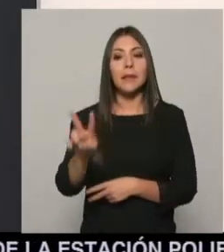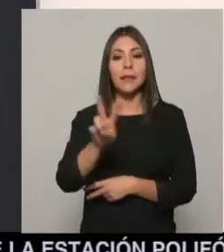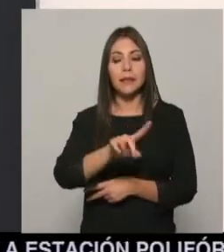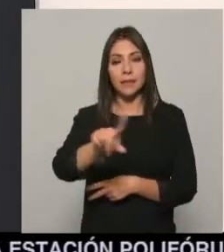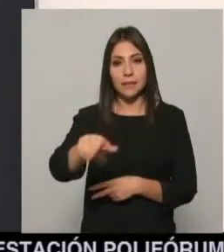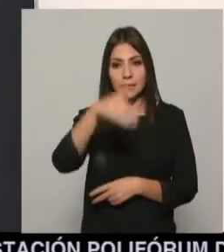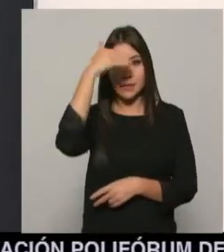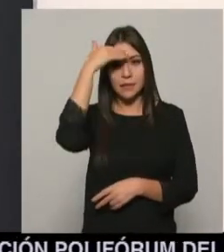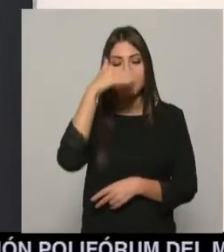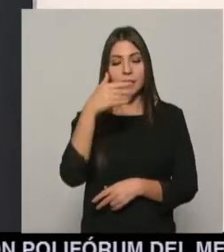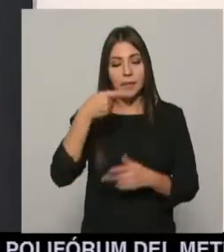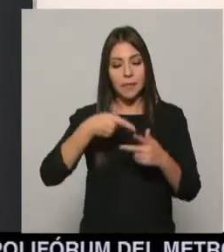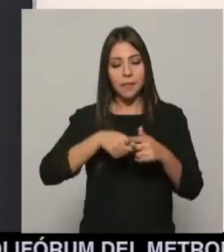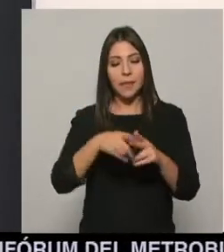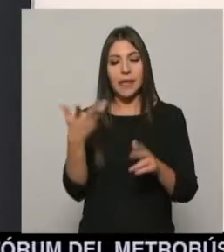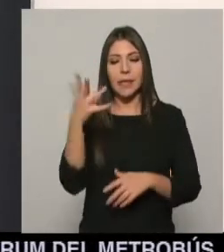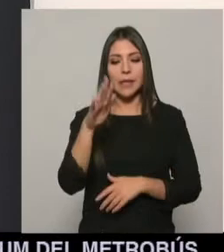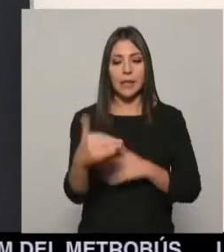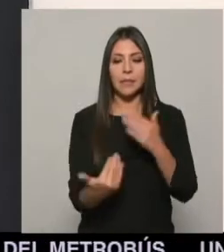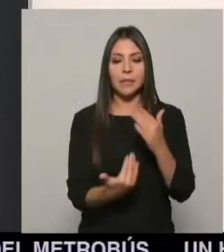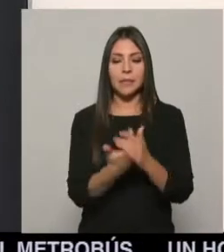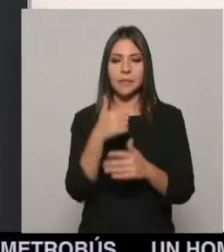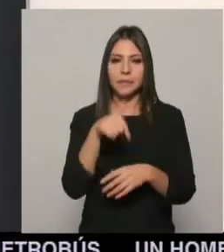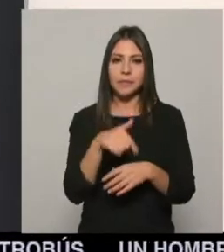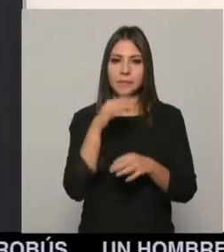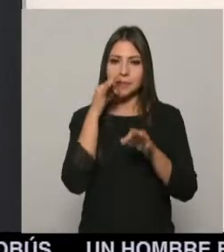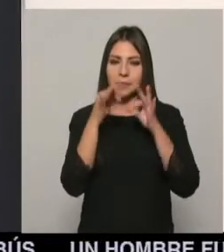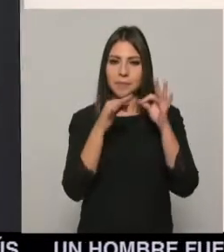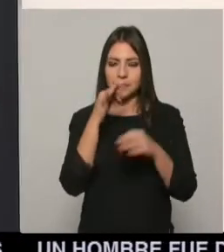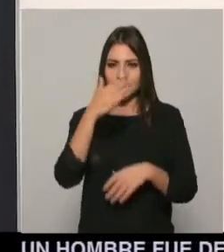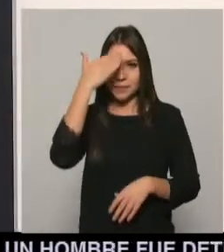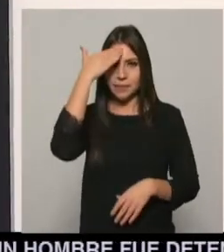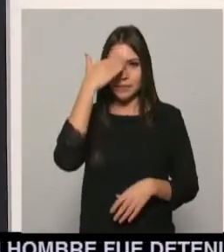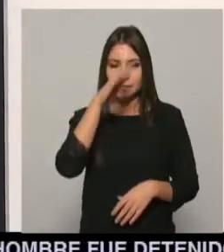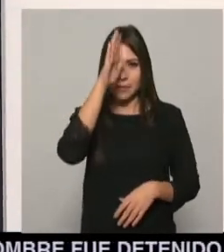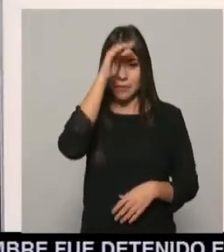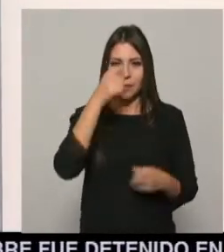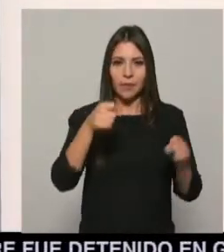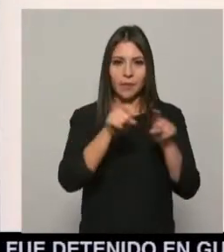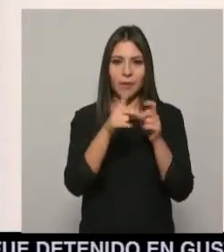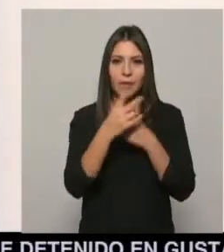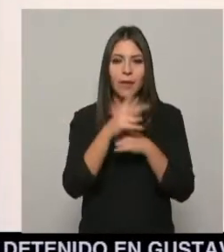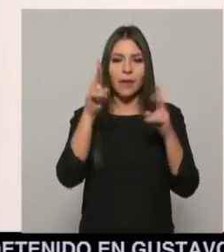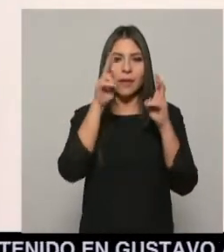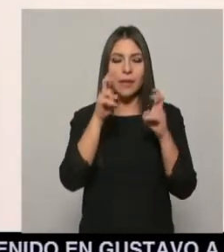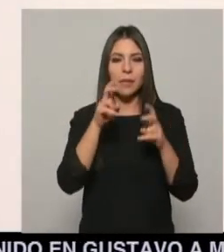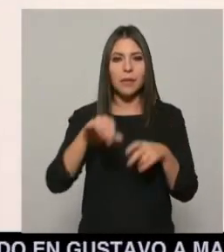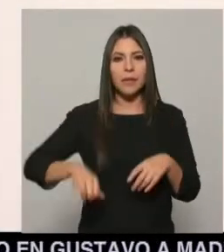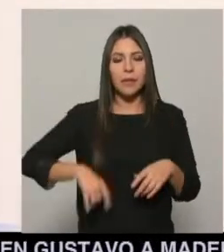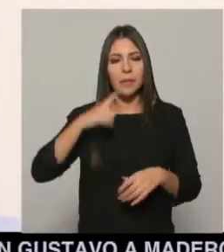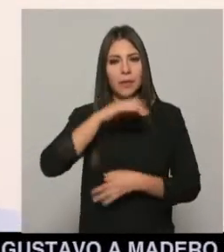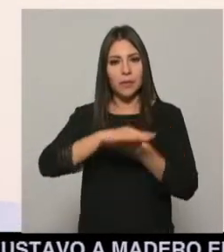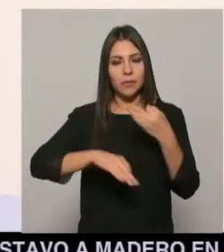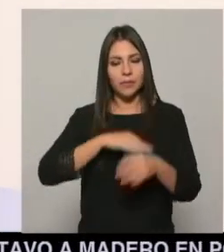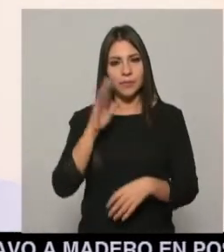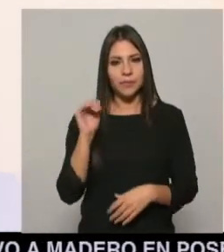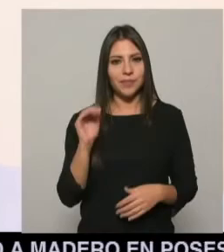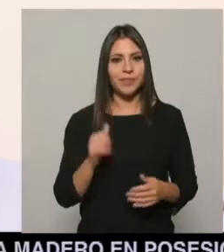acuérdese, a partir de las 10 de la mañana tiene usted una cita conmigo para abordar los temas que nos interesan a todos. Hasta pronto.